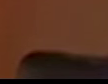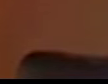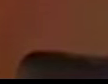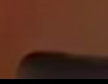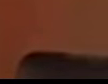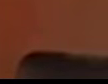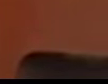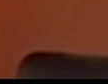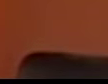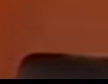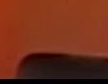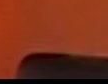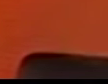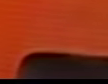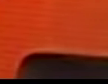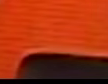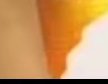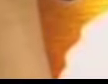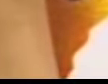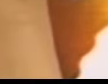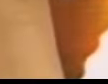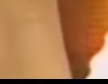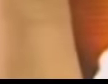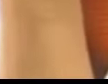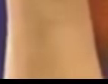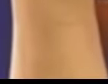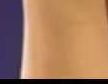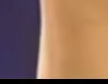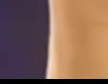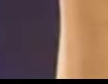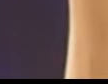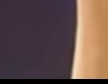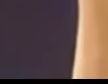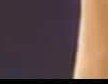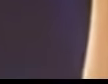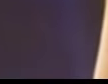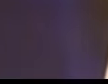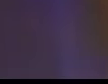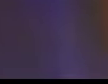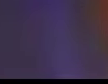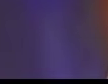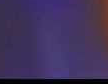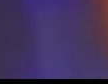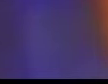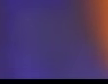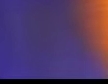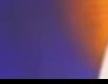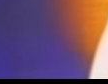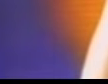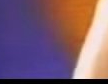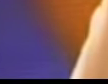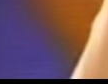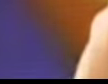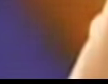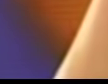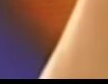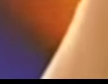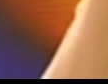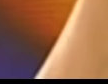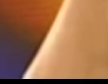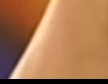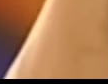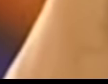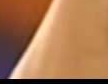Chasnami, ñucanchi, yacta, pushaka. Para que vean, ¿eh? Cuando lo reí el mashi, no digan por qué se le carga el mashi. Sí, está terrible, ¿no? Ah, presidente.